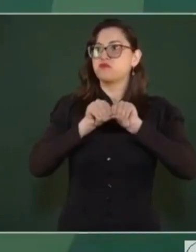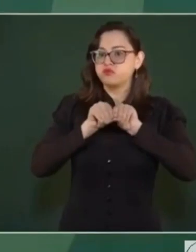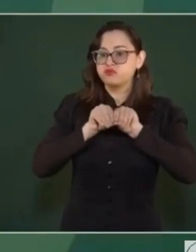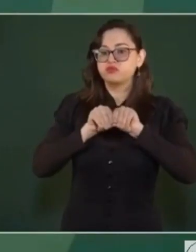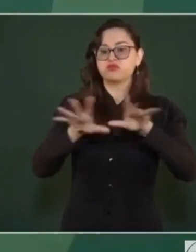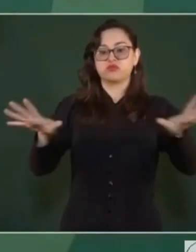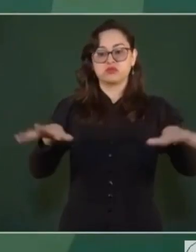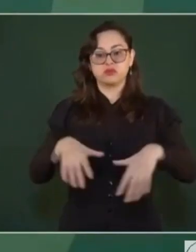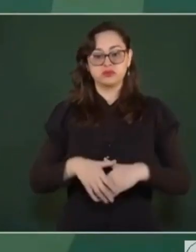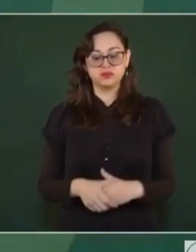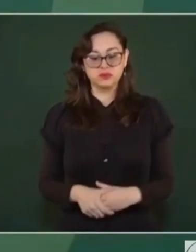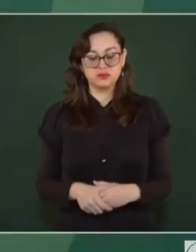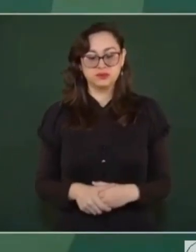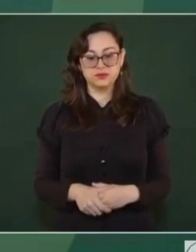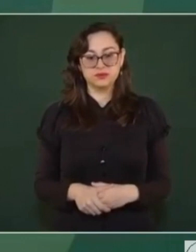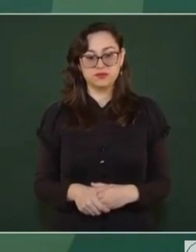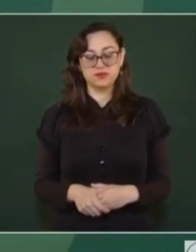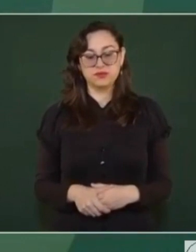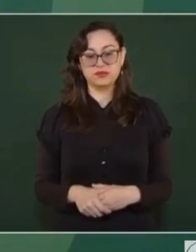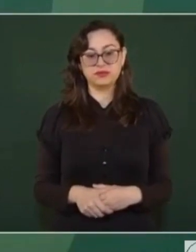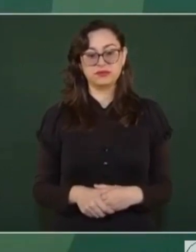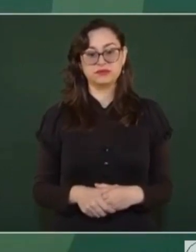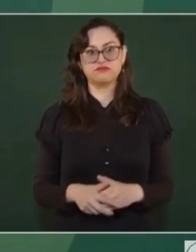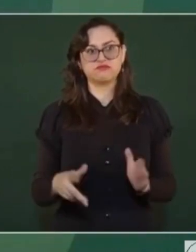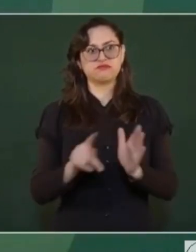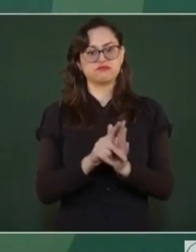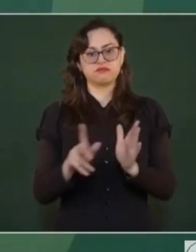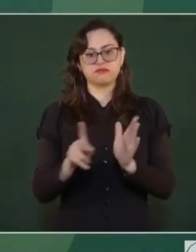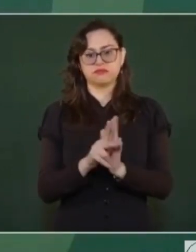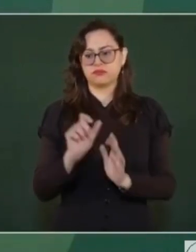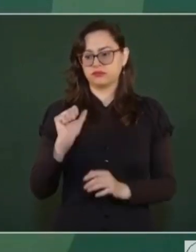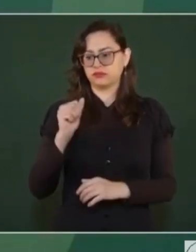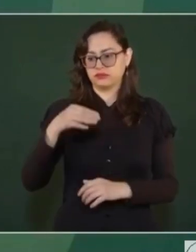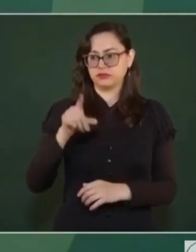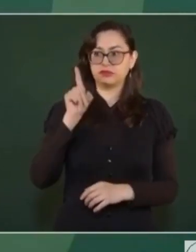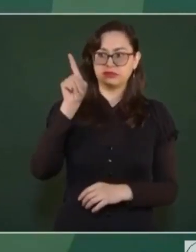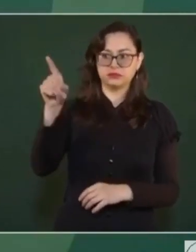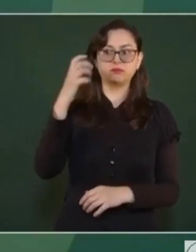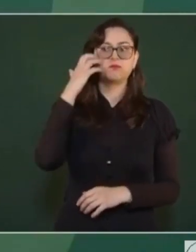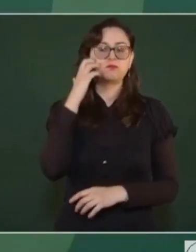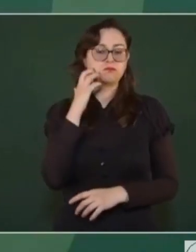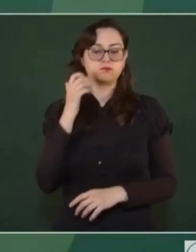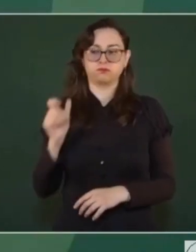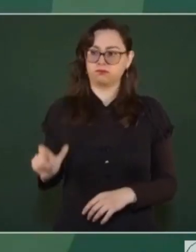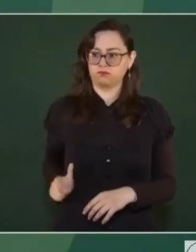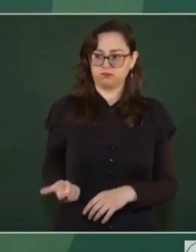ese testimonio en el periódico AM de León.